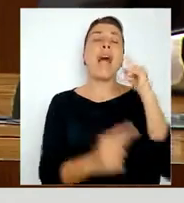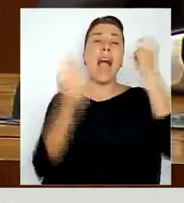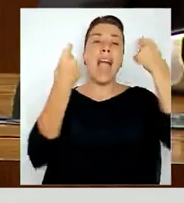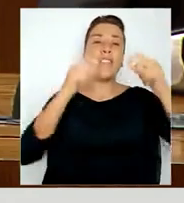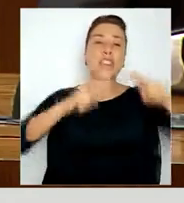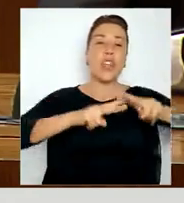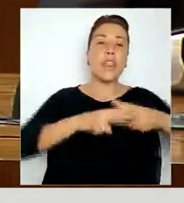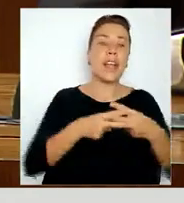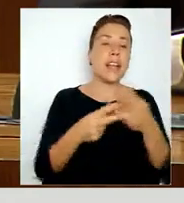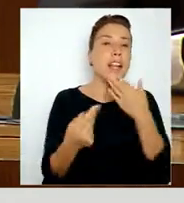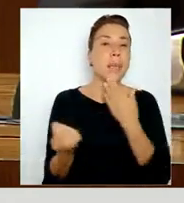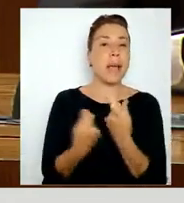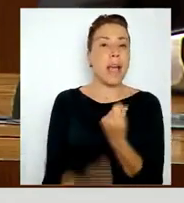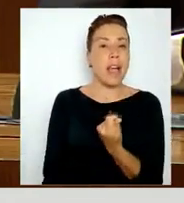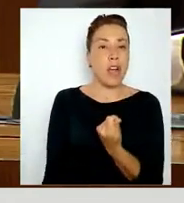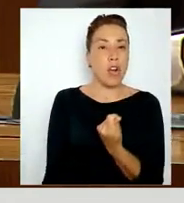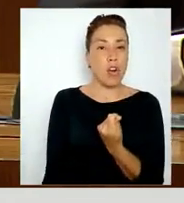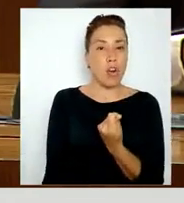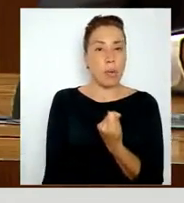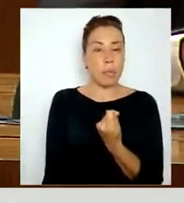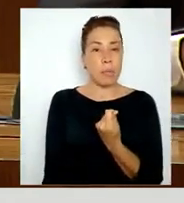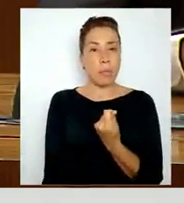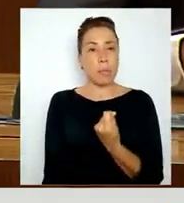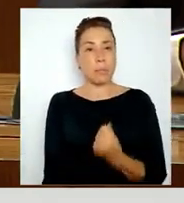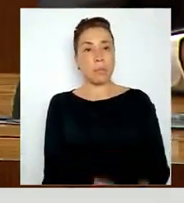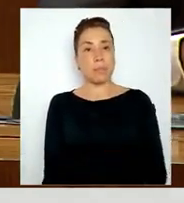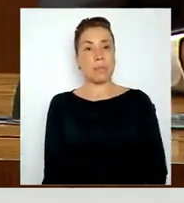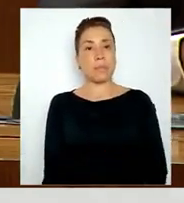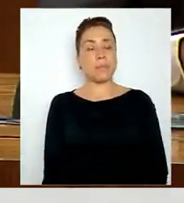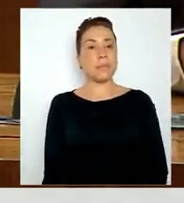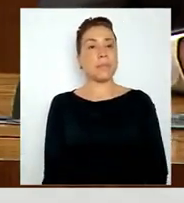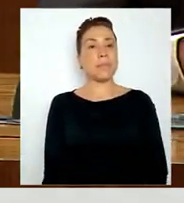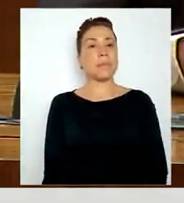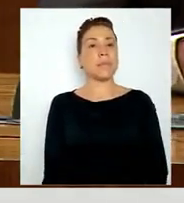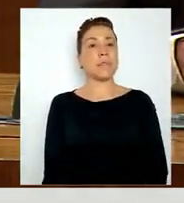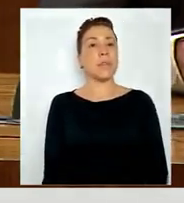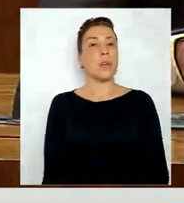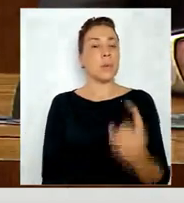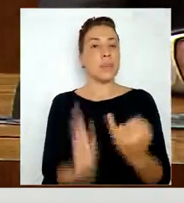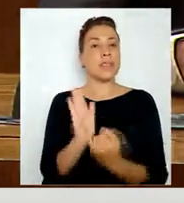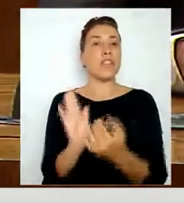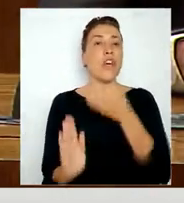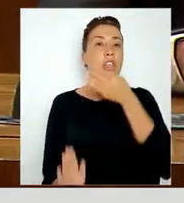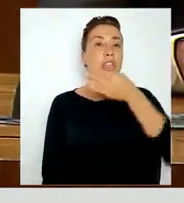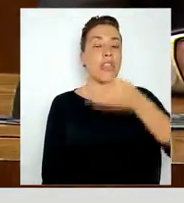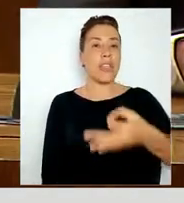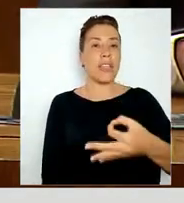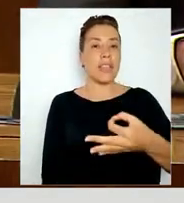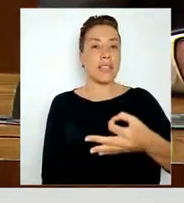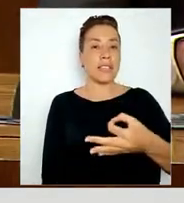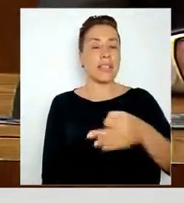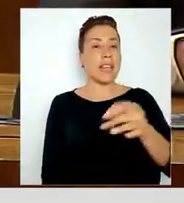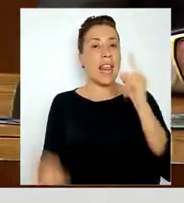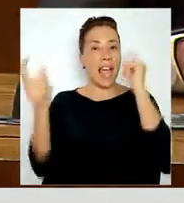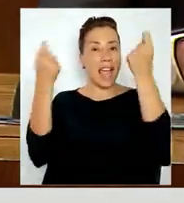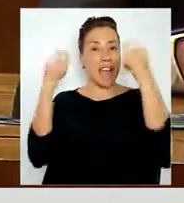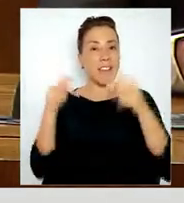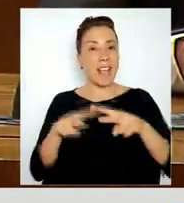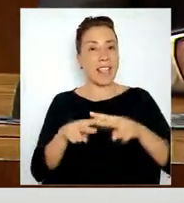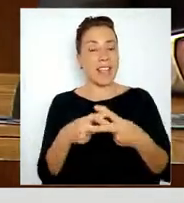y en una y en un inciso en particular señala que ante esa evaluación técnica económica